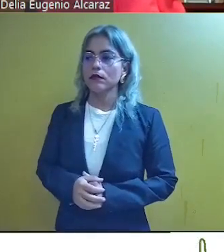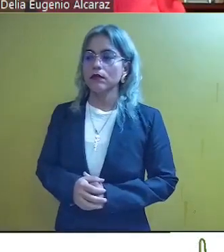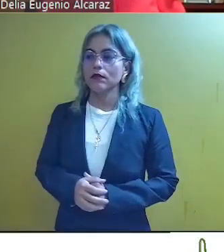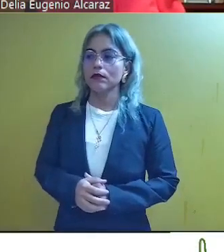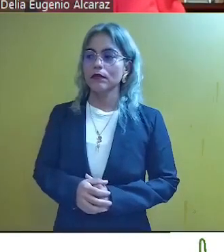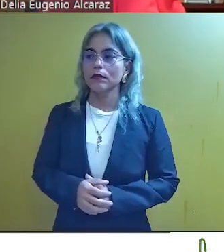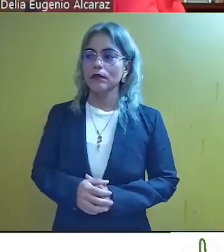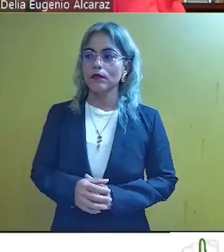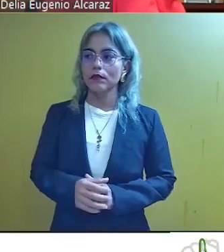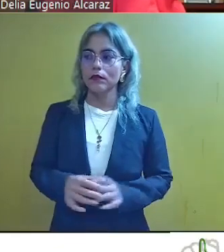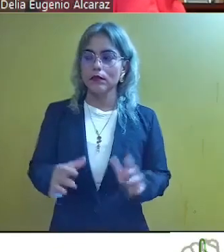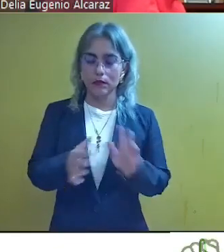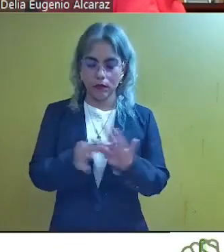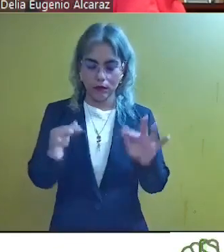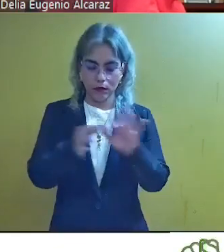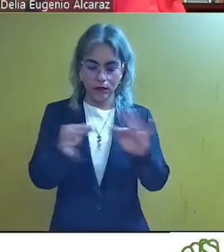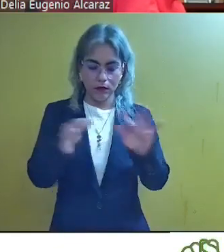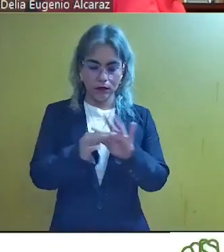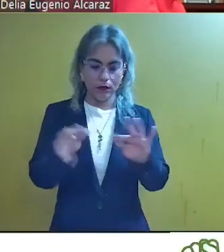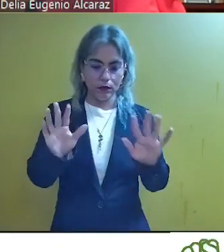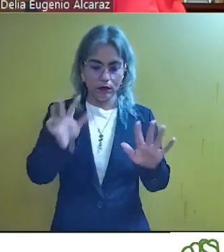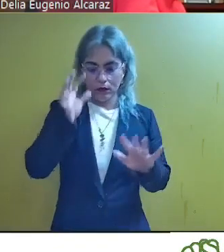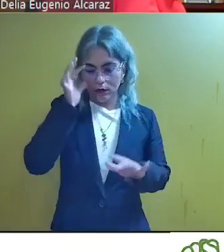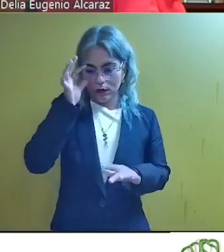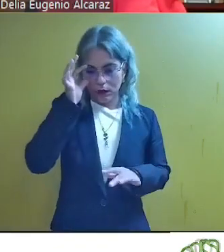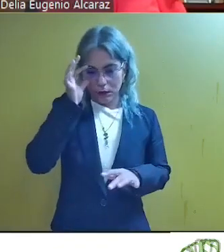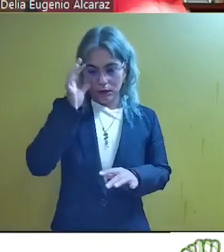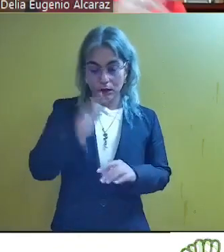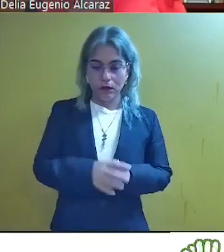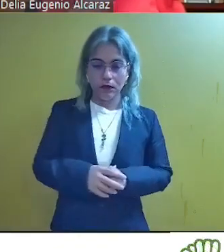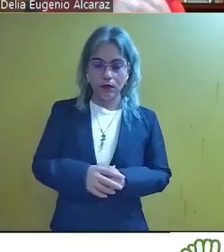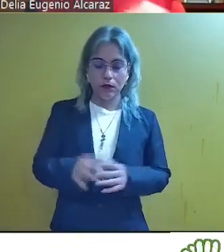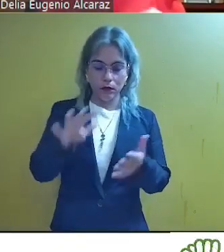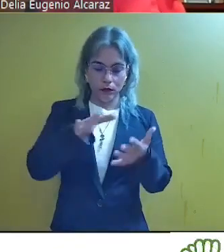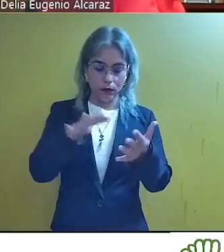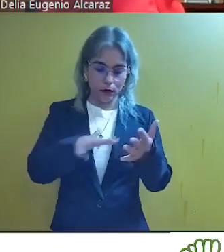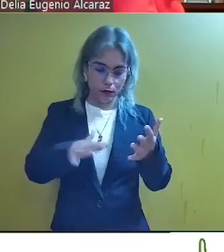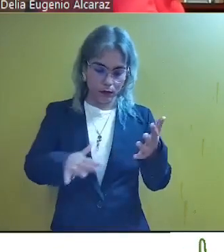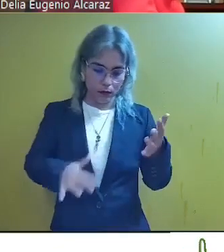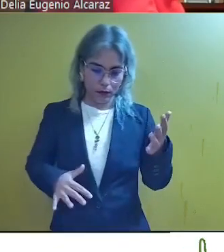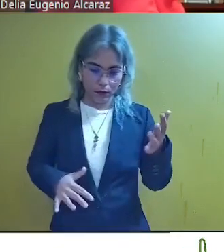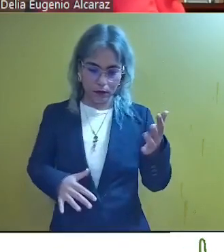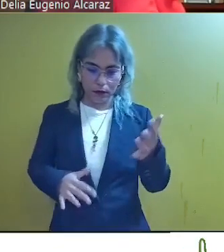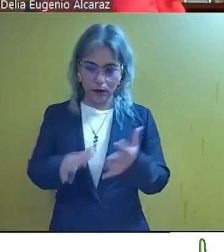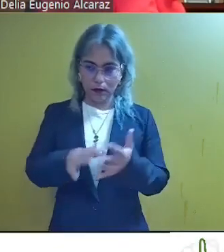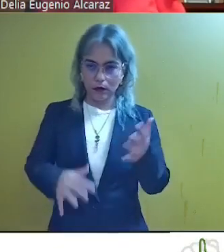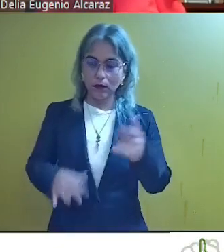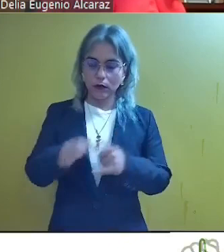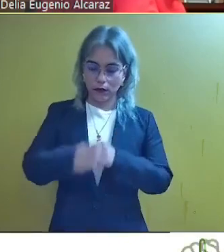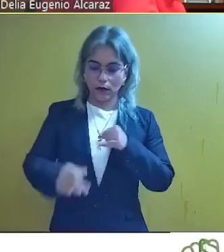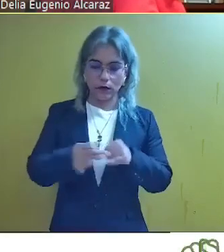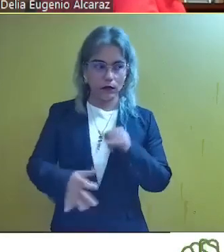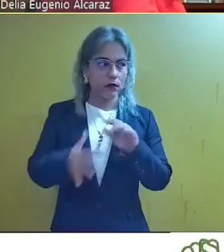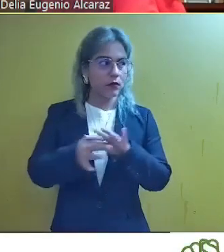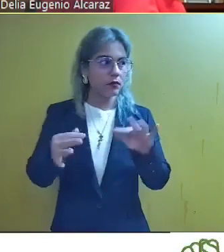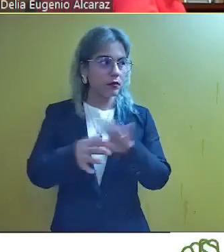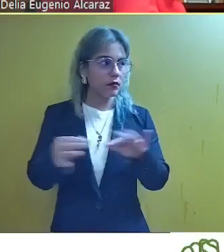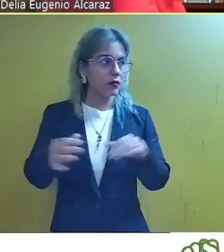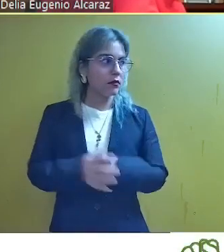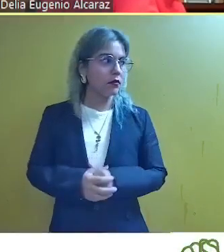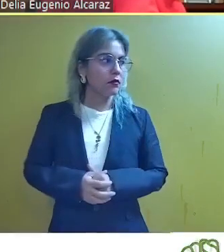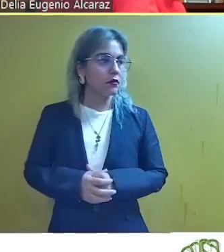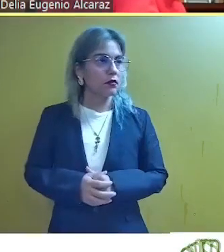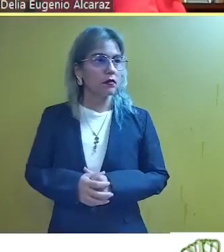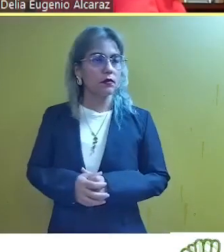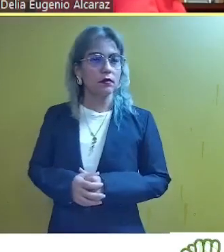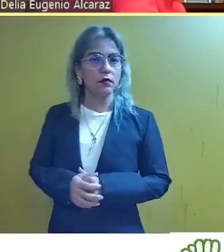si me lo permiten, leerlo textualmente, salvo la última parte. Dice: